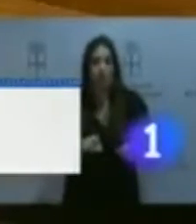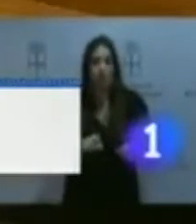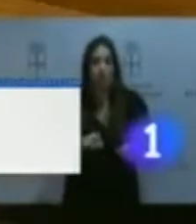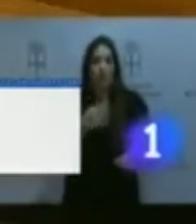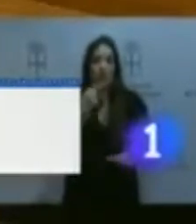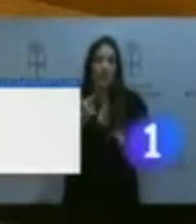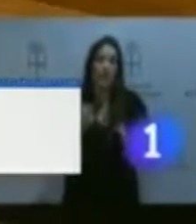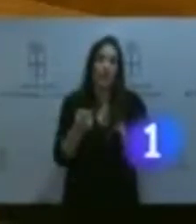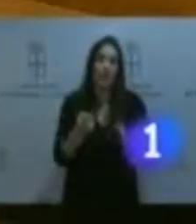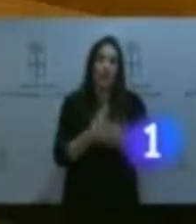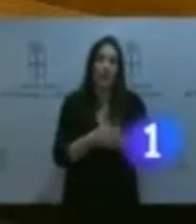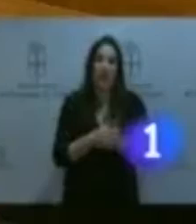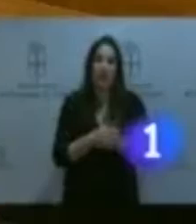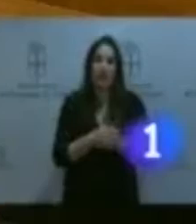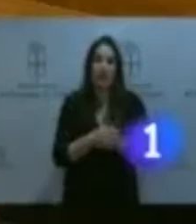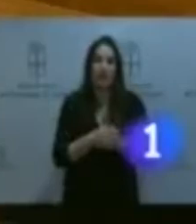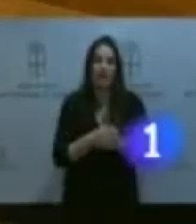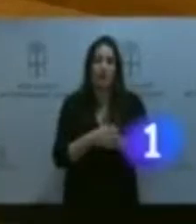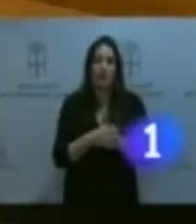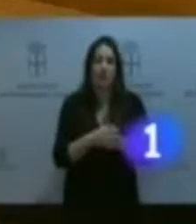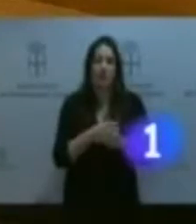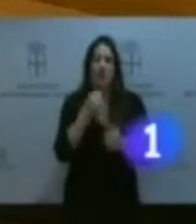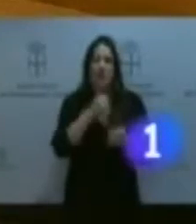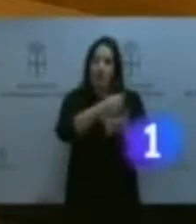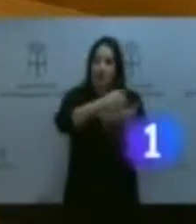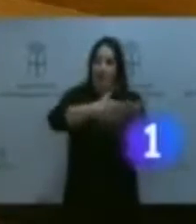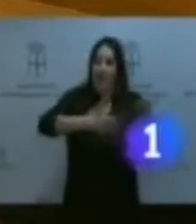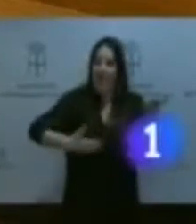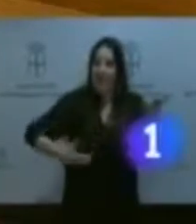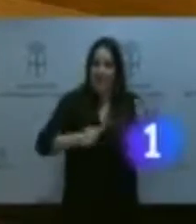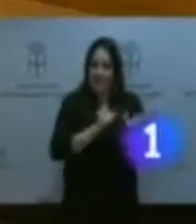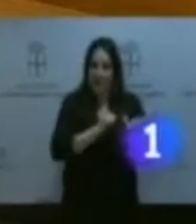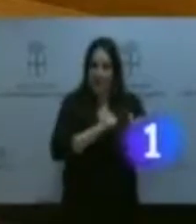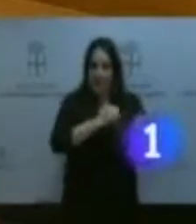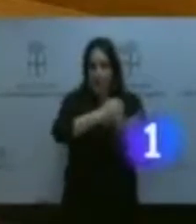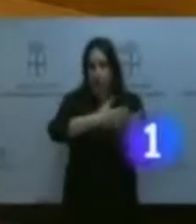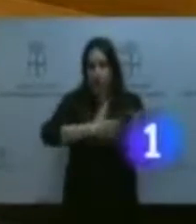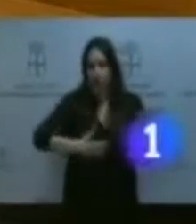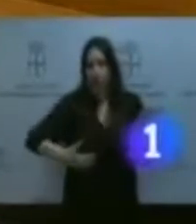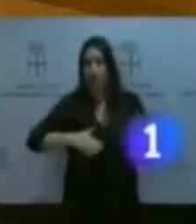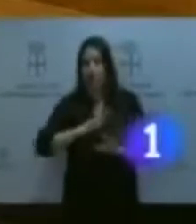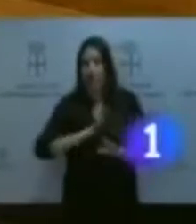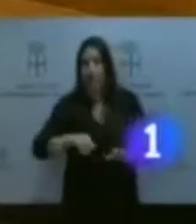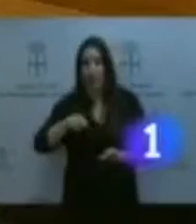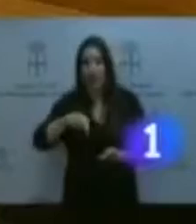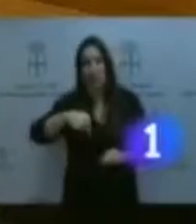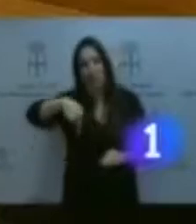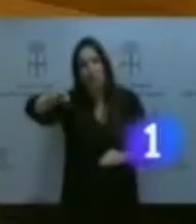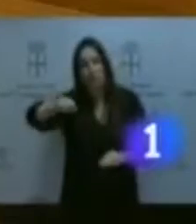amedrentaba con el tamaño de la lista de espera y estos pacientes acababan siendo operados sistemáticamente en el centro